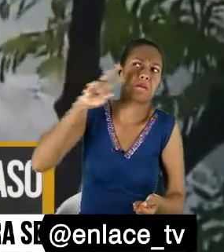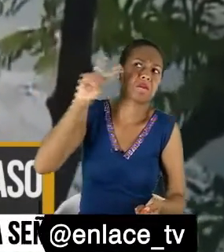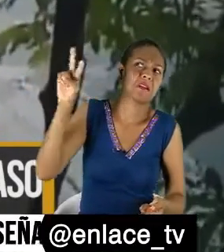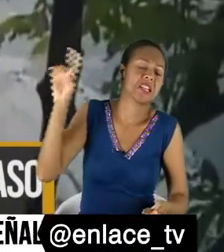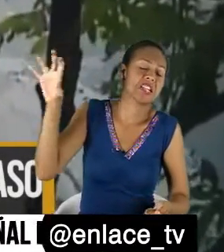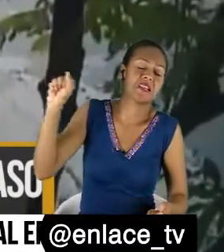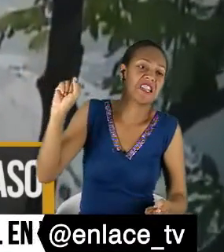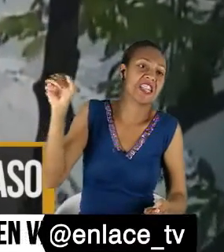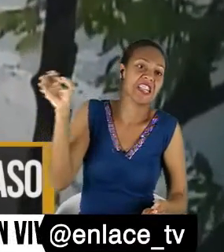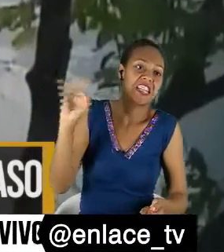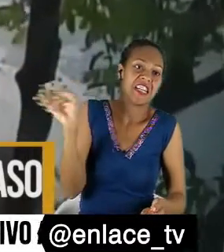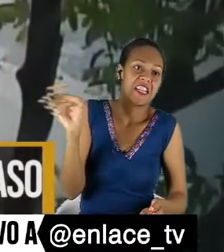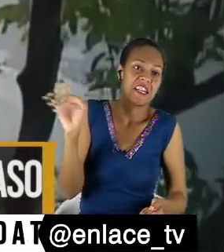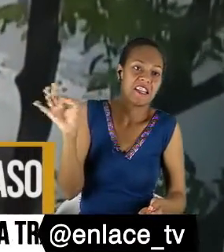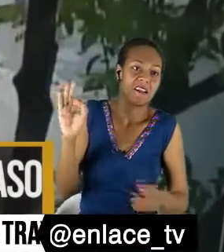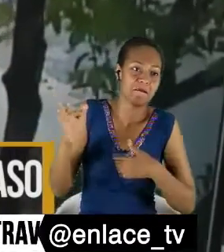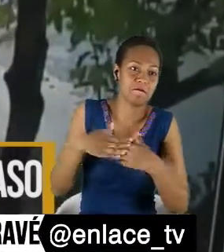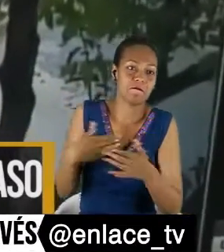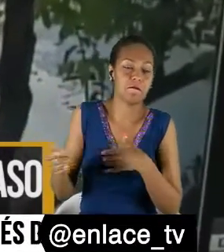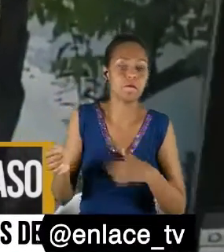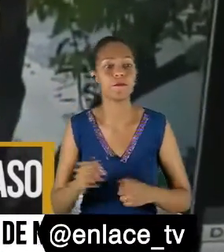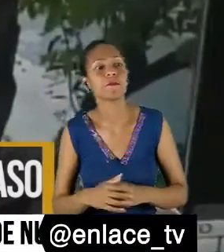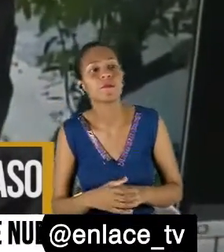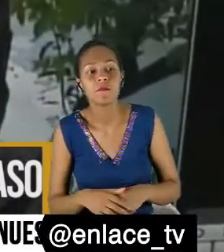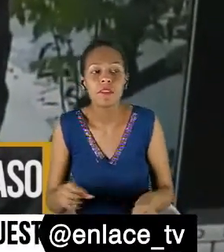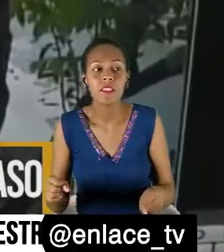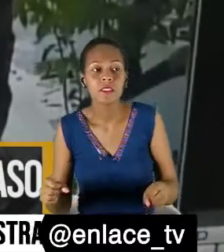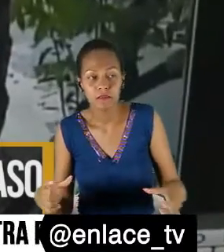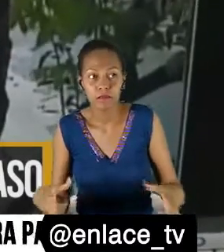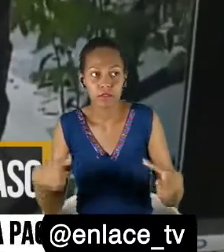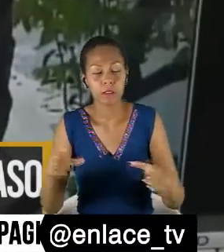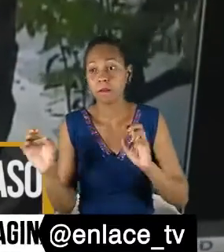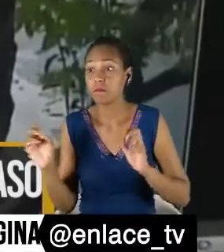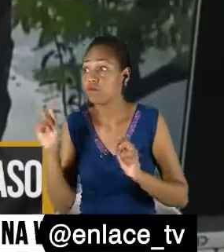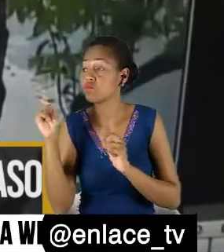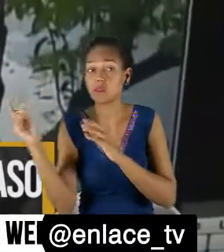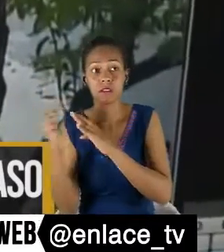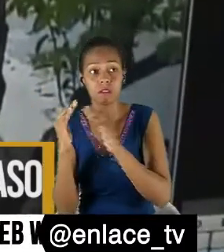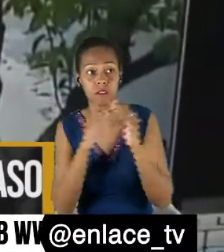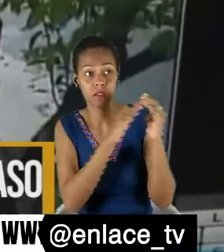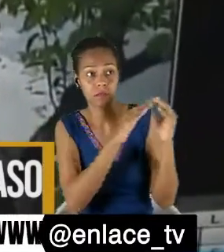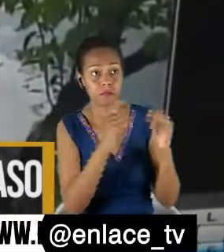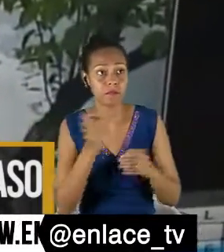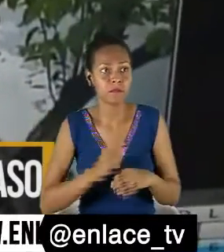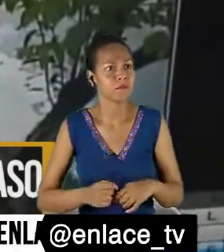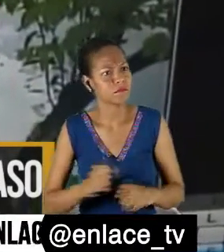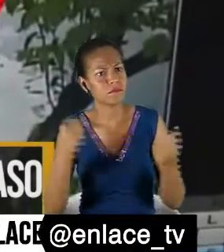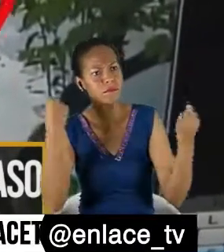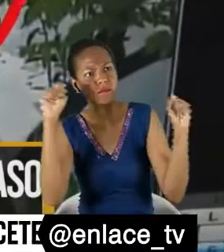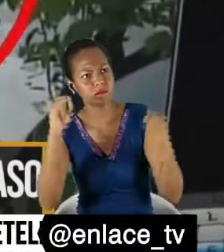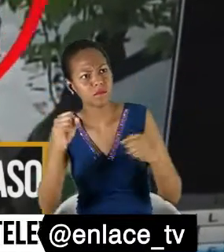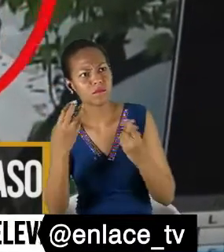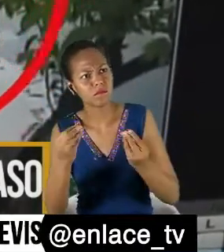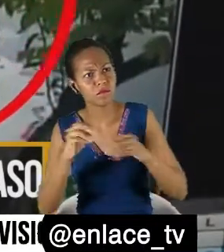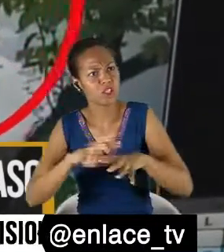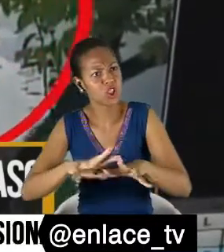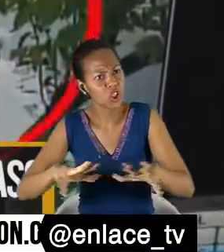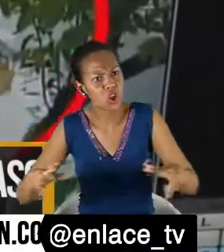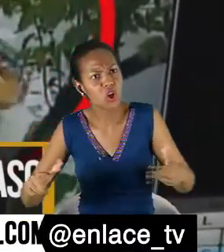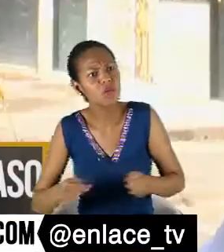calle 63 los grababa. Vecinos de la zona se muestran preocupados por esos hechos que se han vuelto repetitivos en ese sector de la Comuna